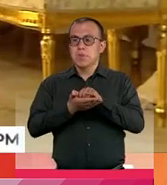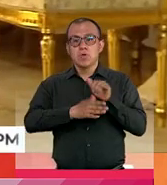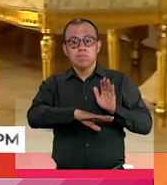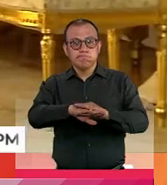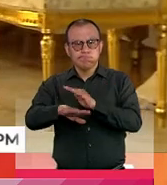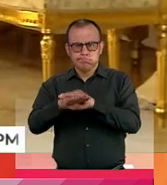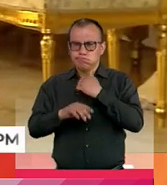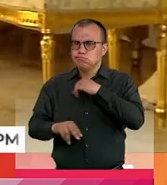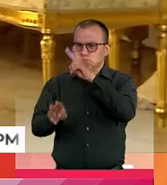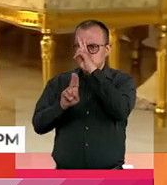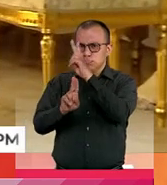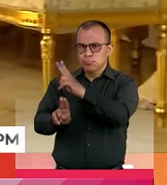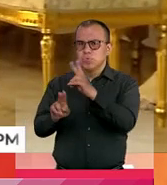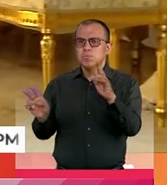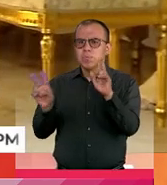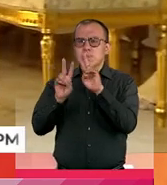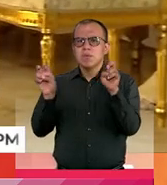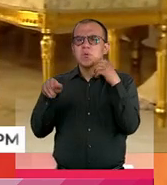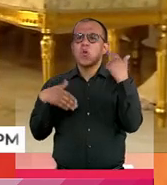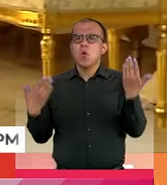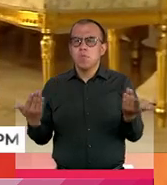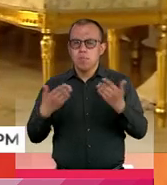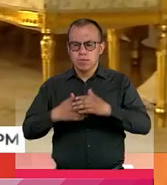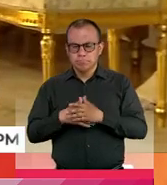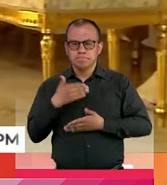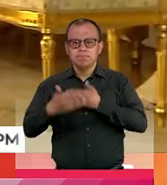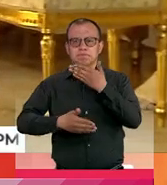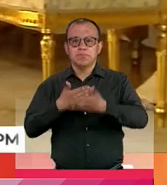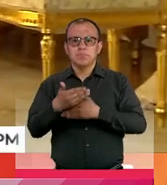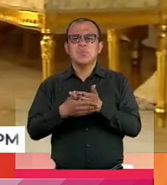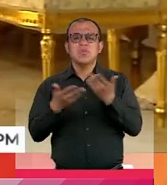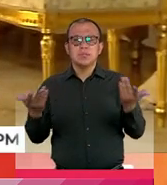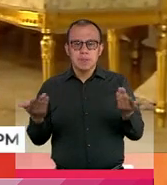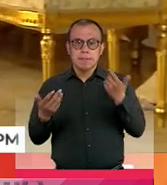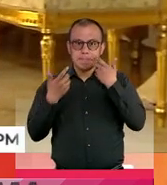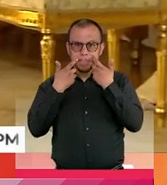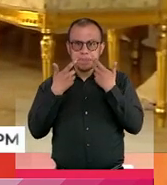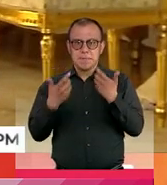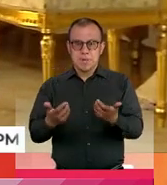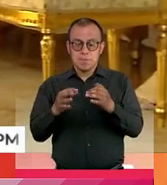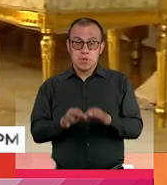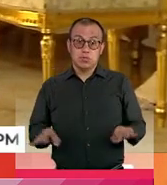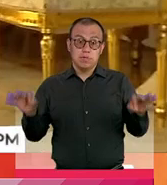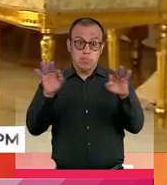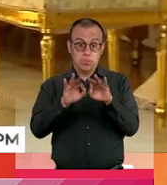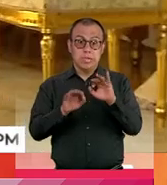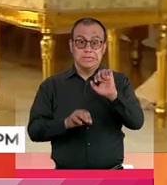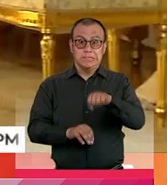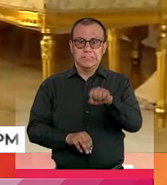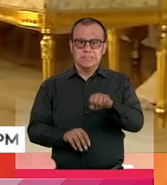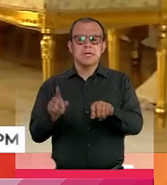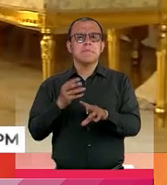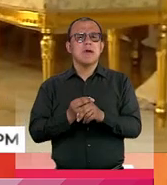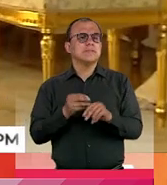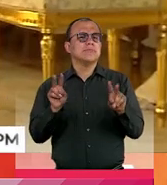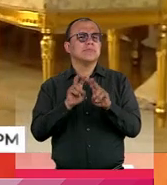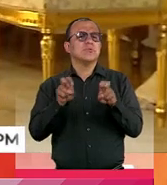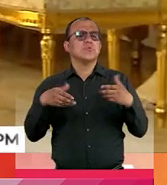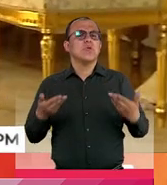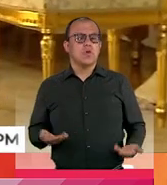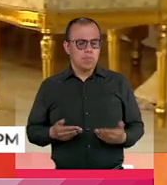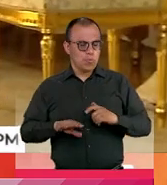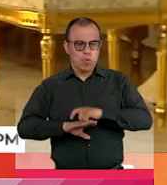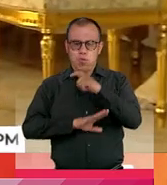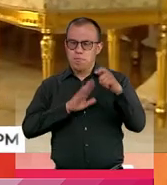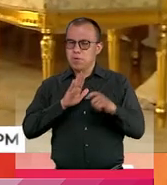llamado respetuoso porque se trata de una fallo muy importante y que requiere sobre todo que se deje